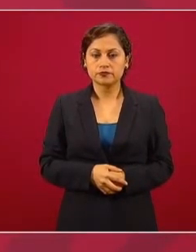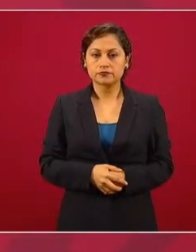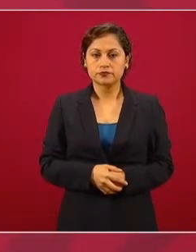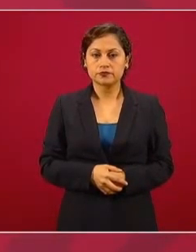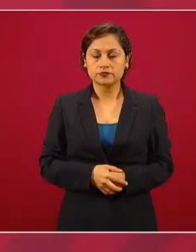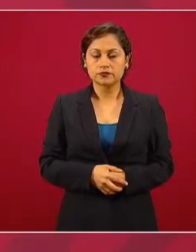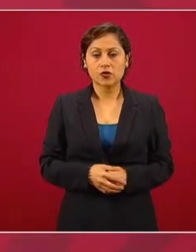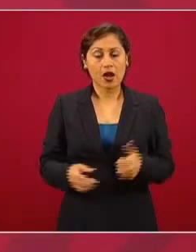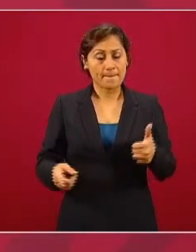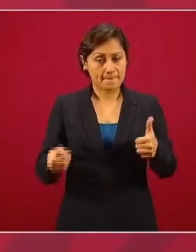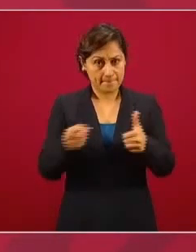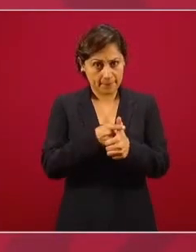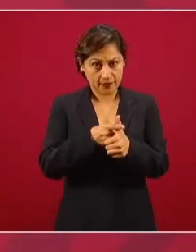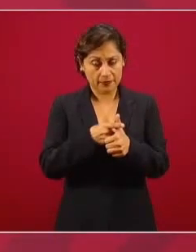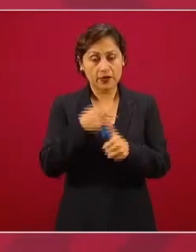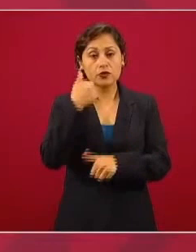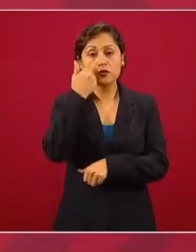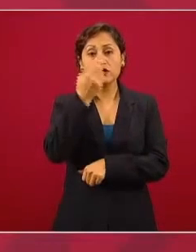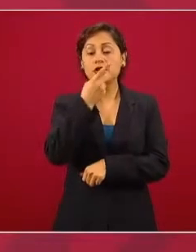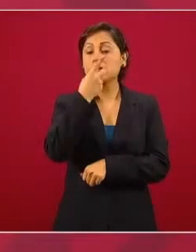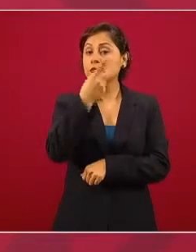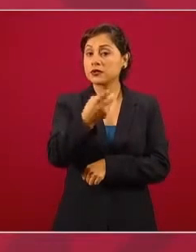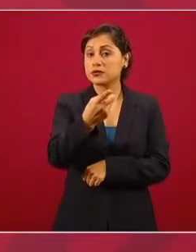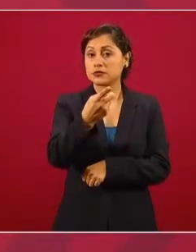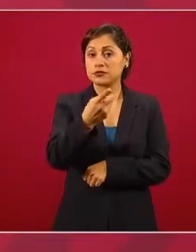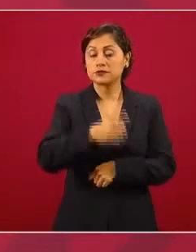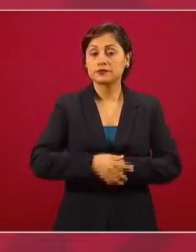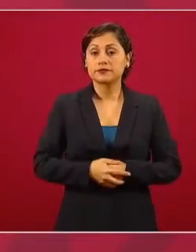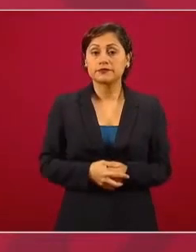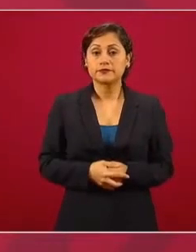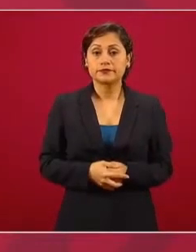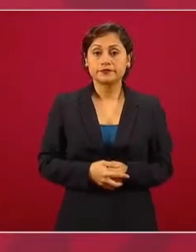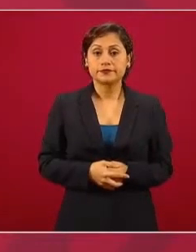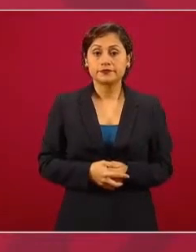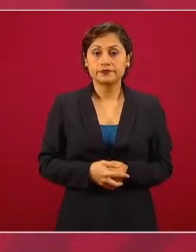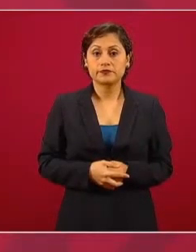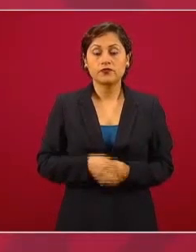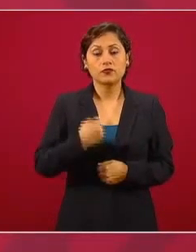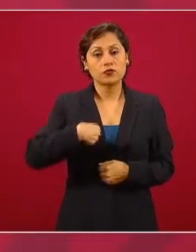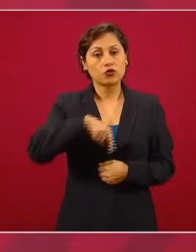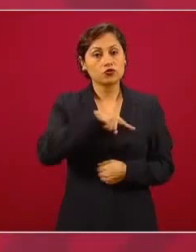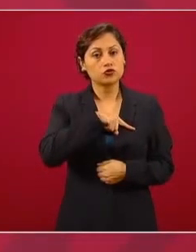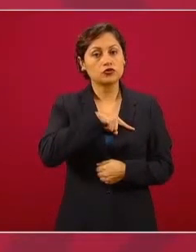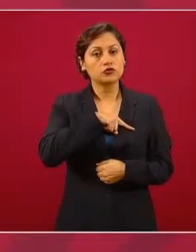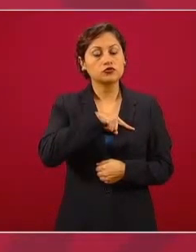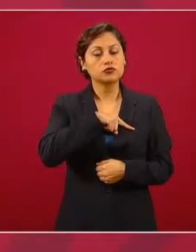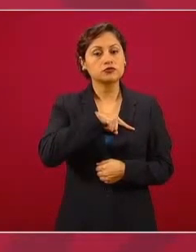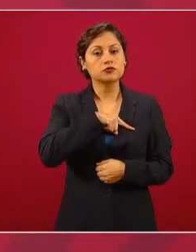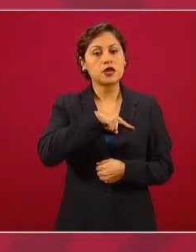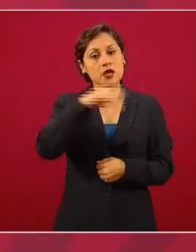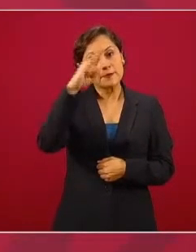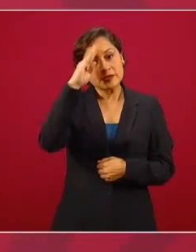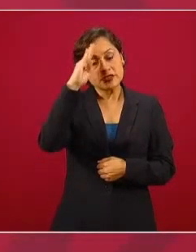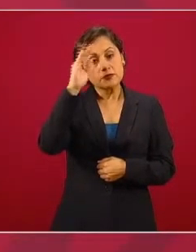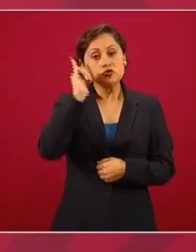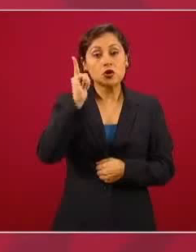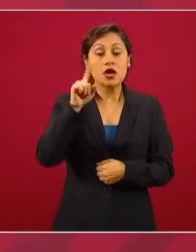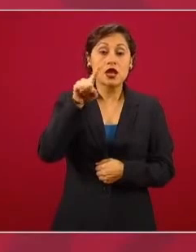deseamos que se mejore, que salga adelante